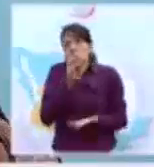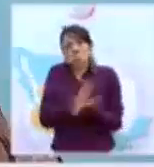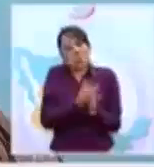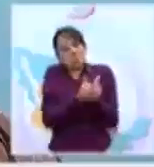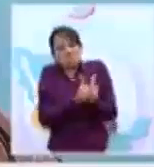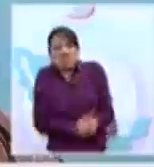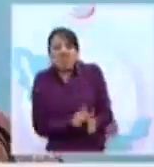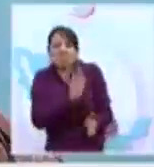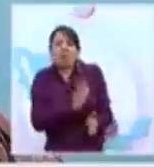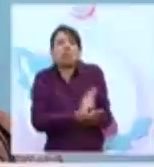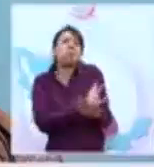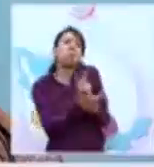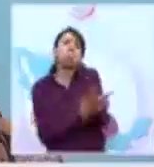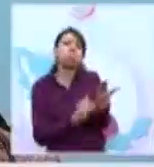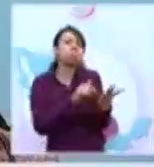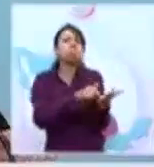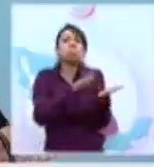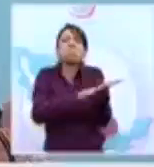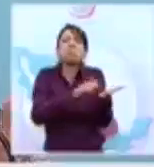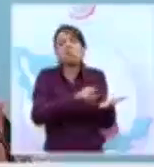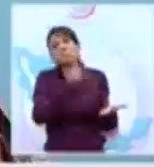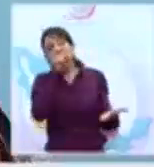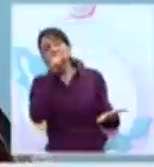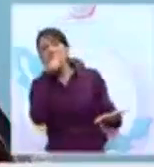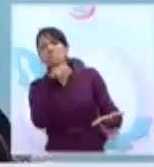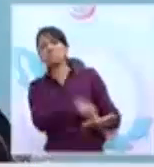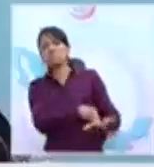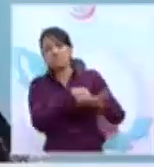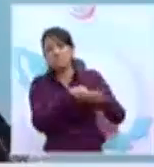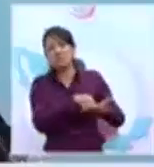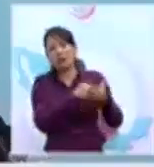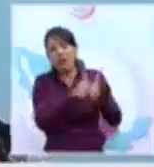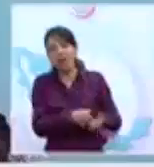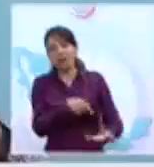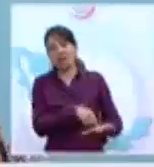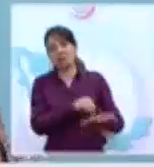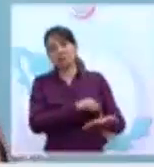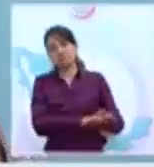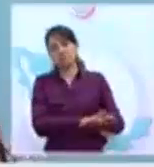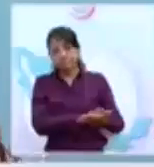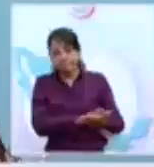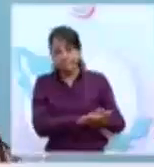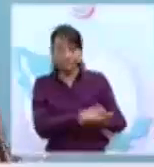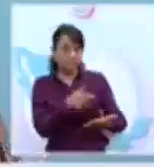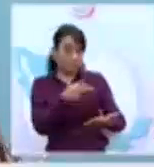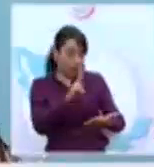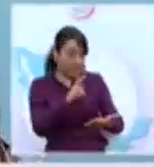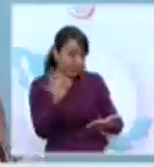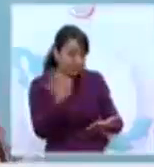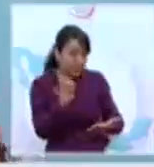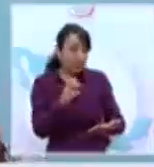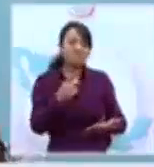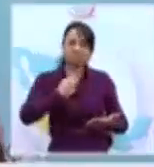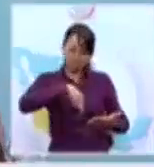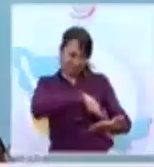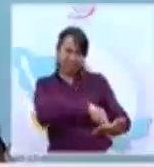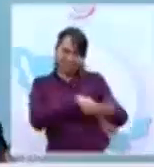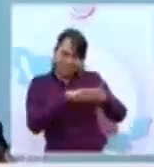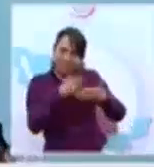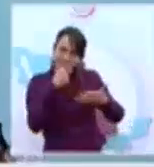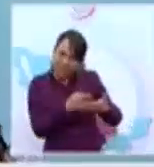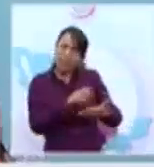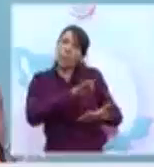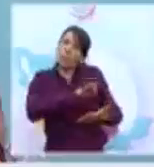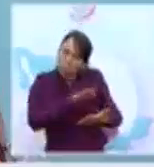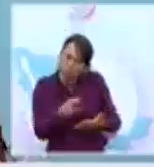estructura programática, cuando sí se pueden incluir en las distintas políticas este